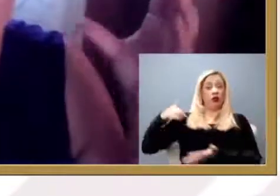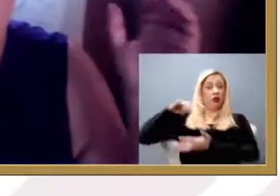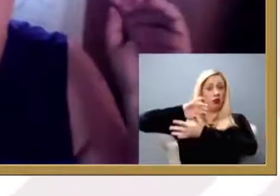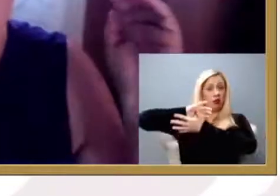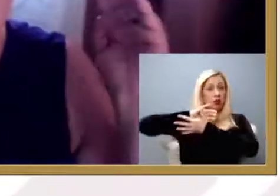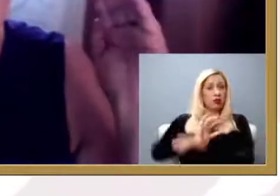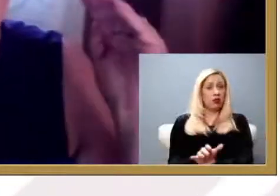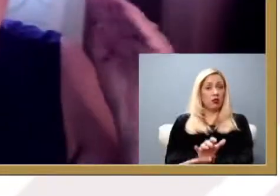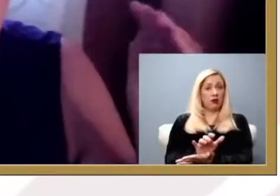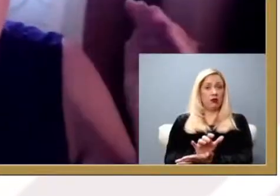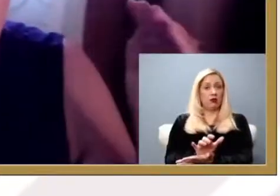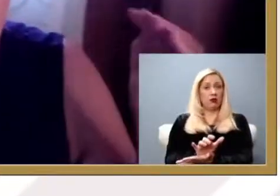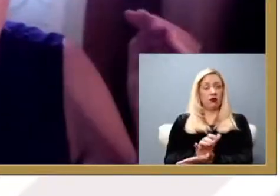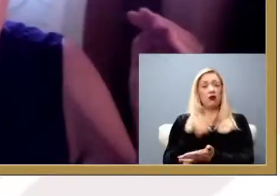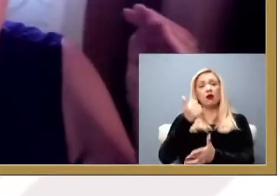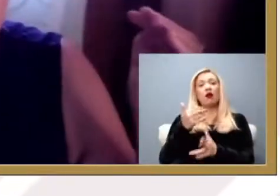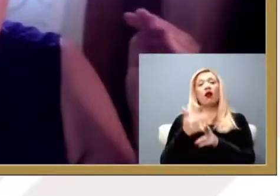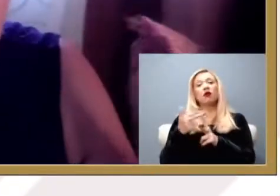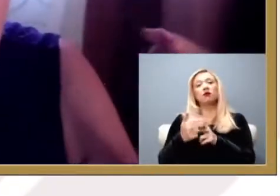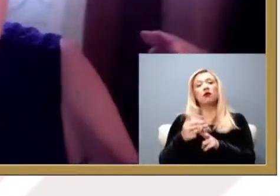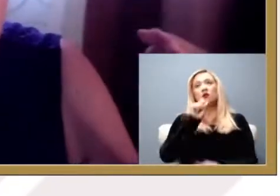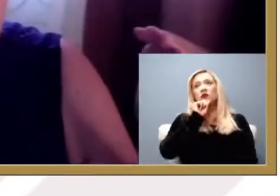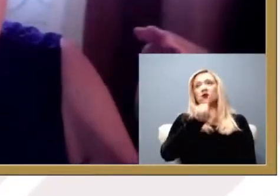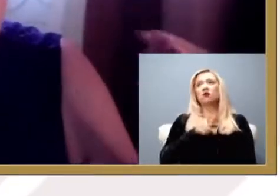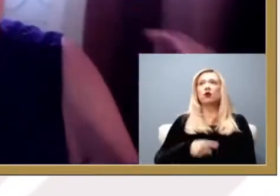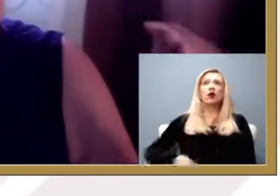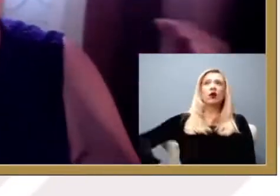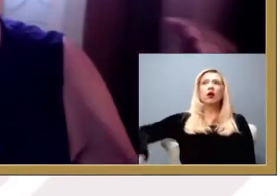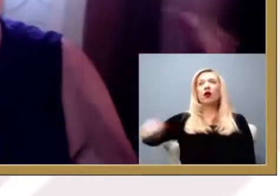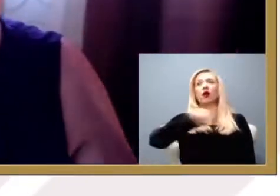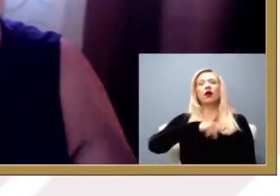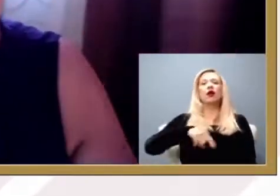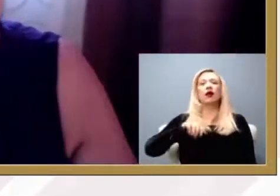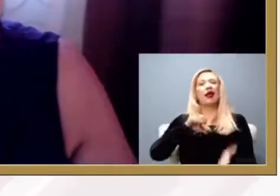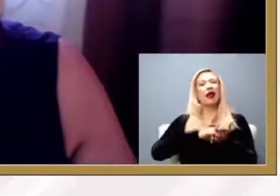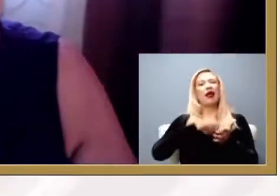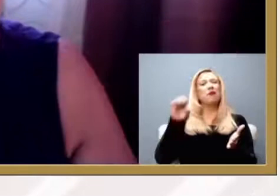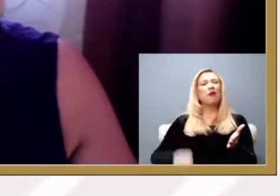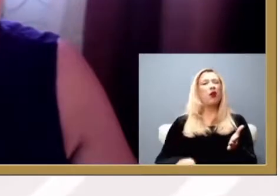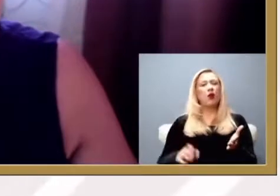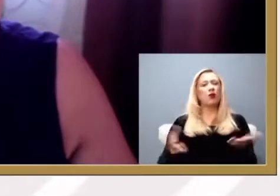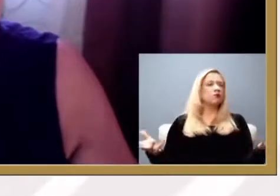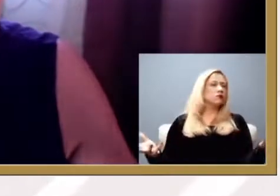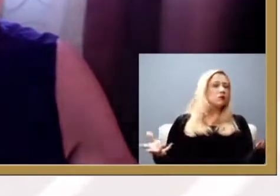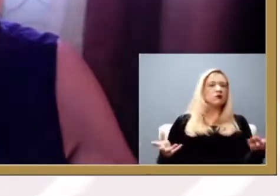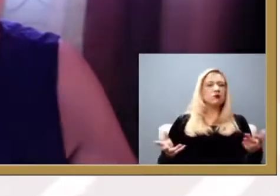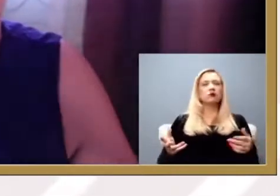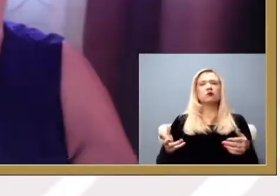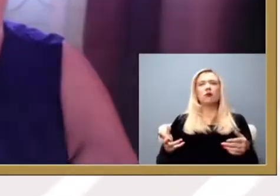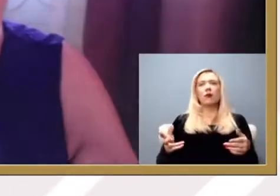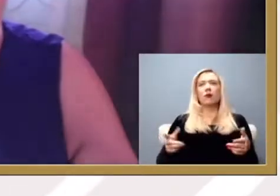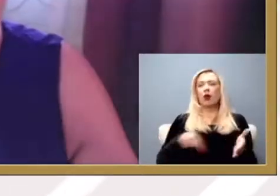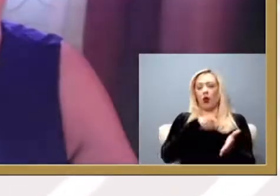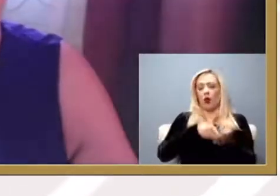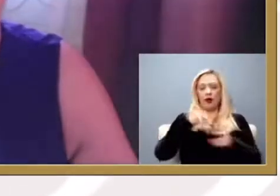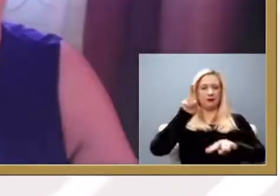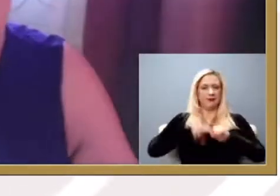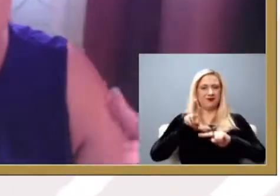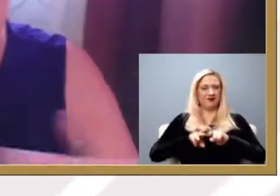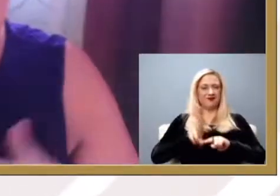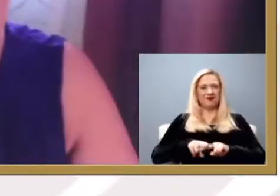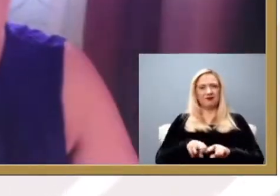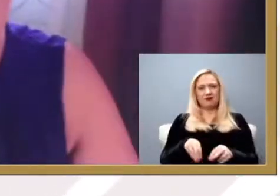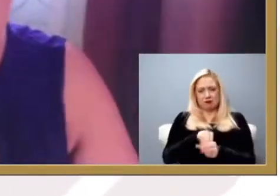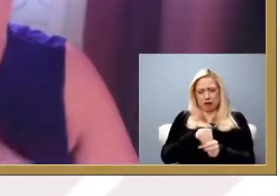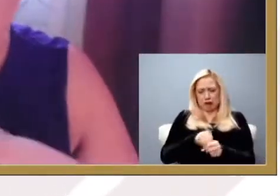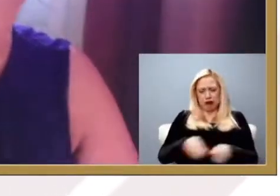incluso invisibilizando la parte estructural. Yo digo, o sea, nadie cabe en esos espacios, en esos transportes públicos. ¿Por qué